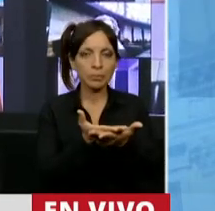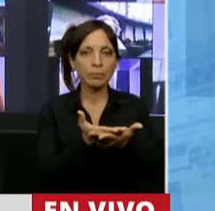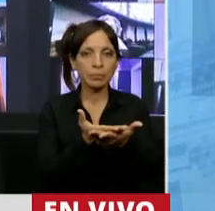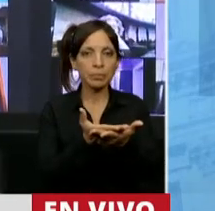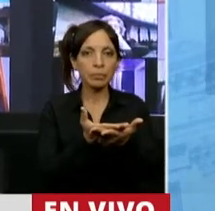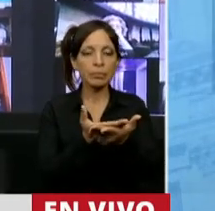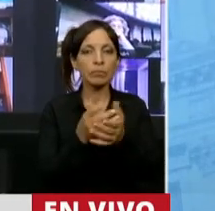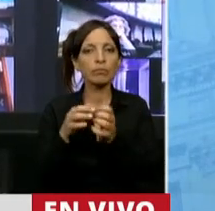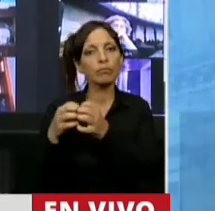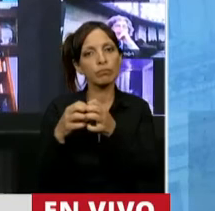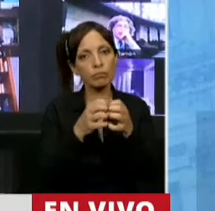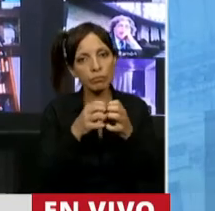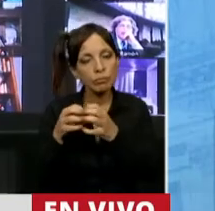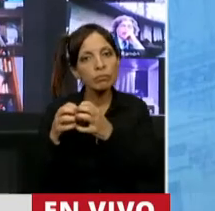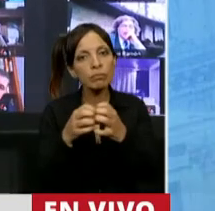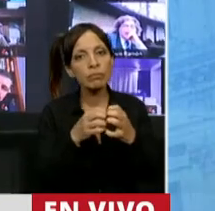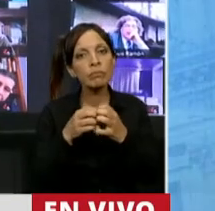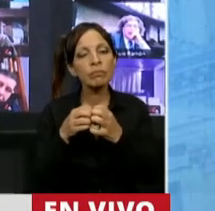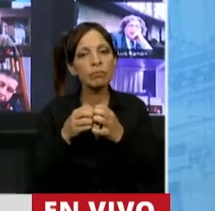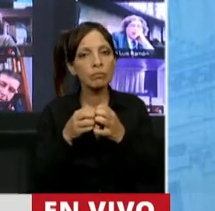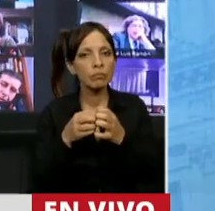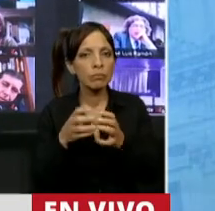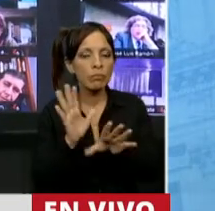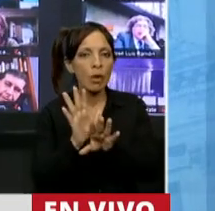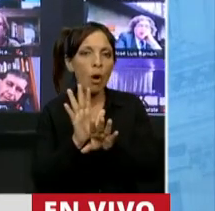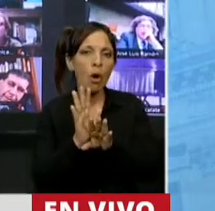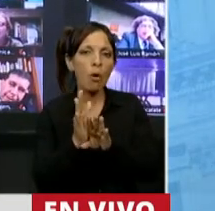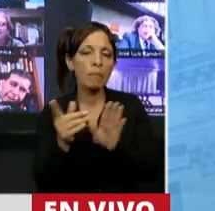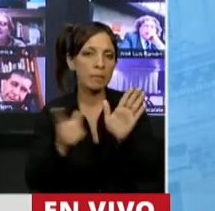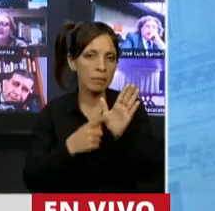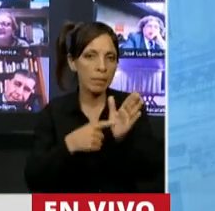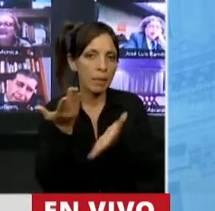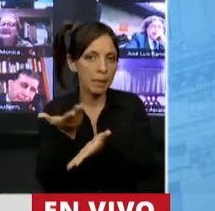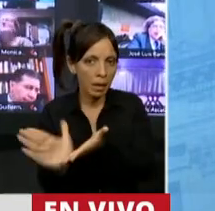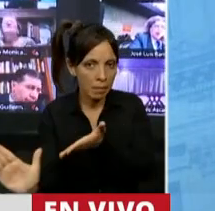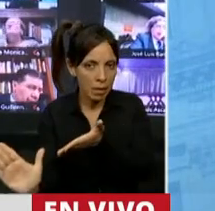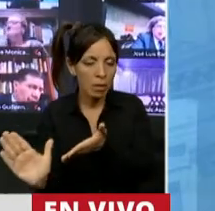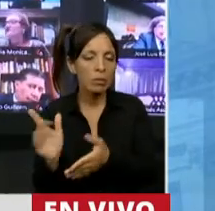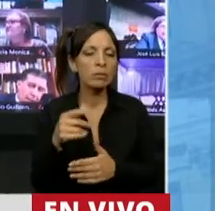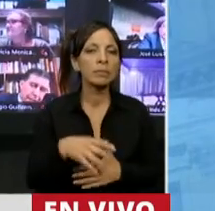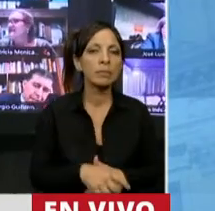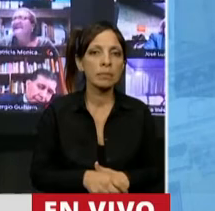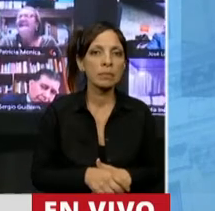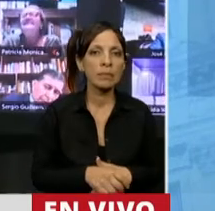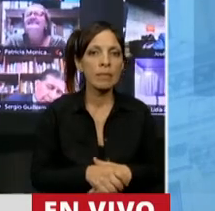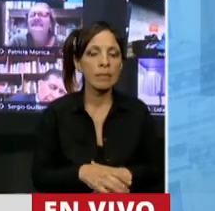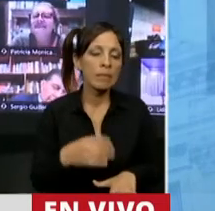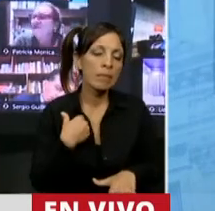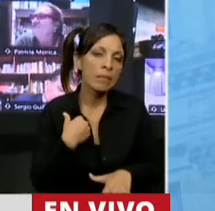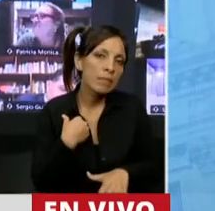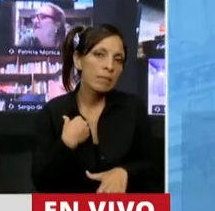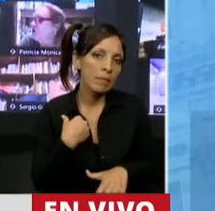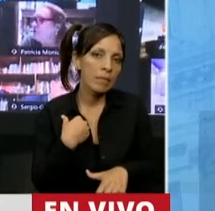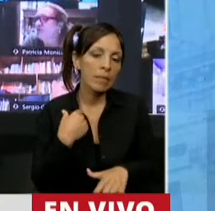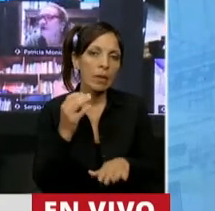un tratamiento preferencial o un apartamiento del reglamento, hice, como